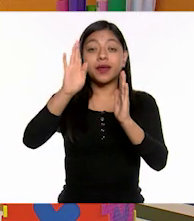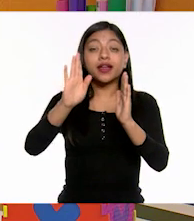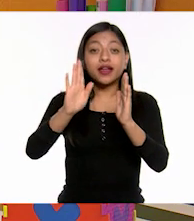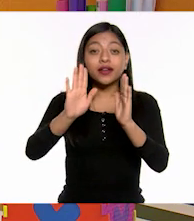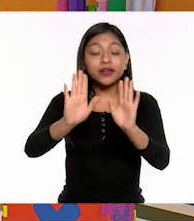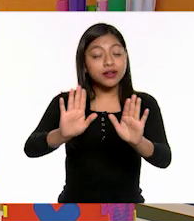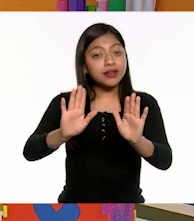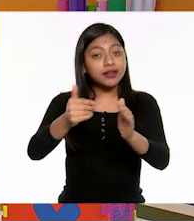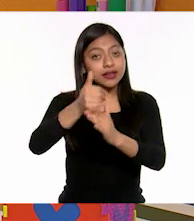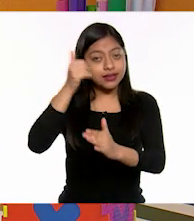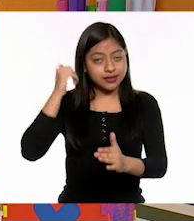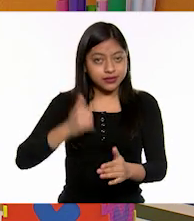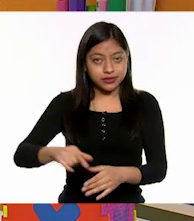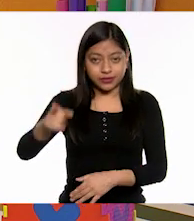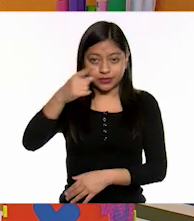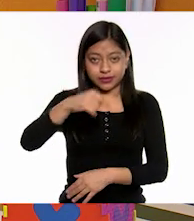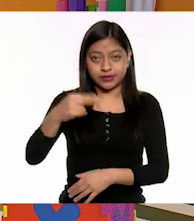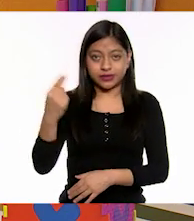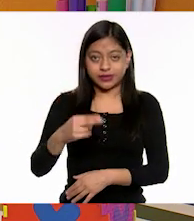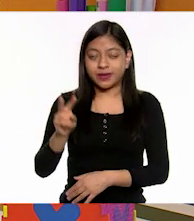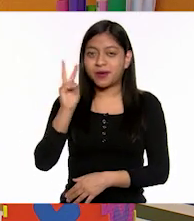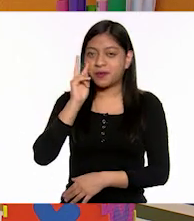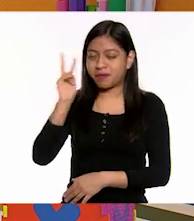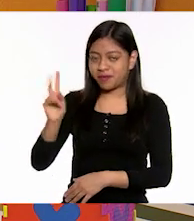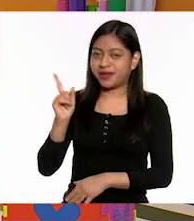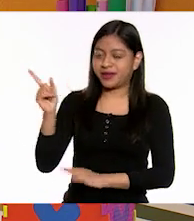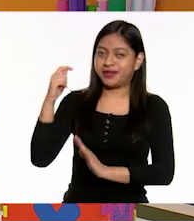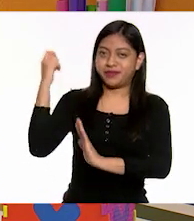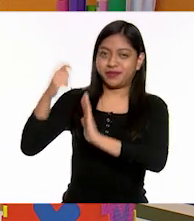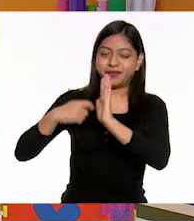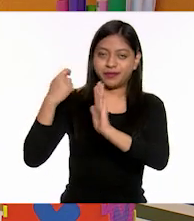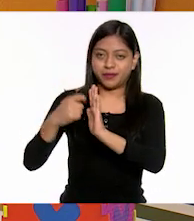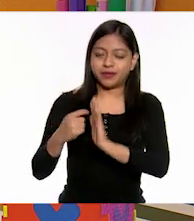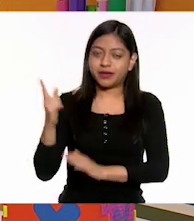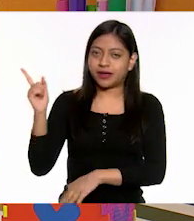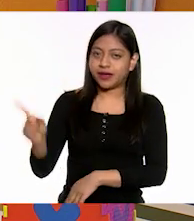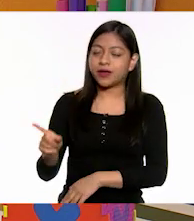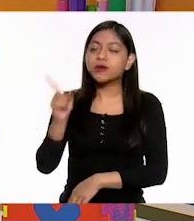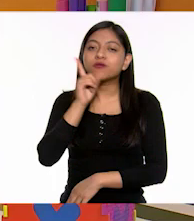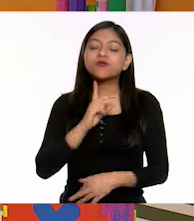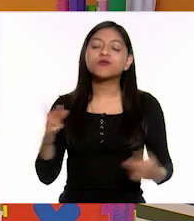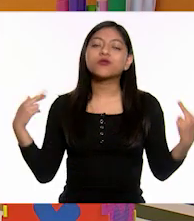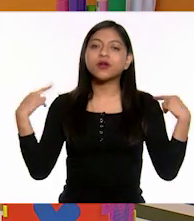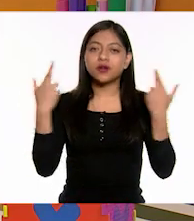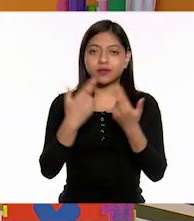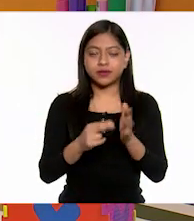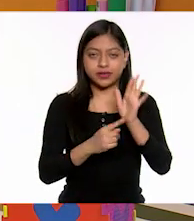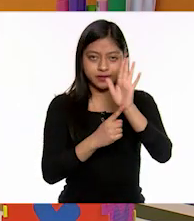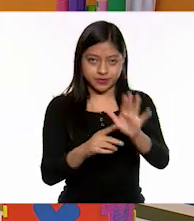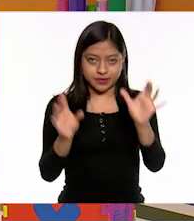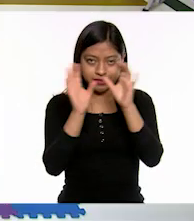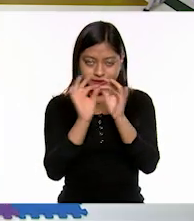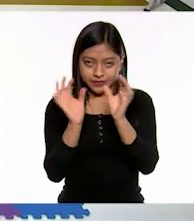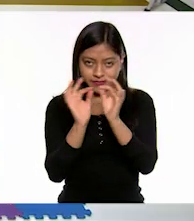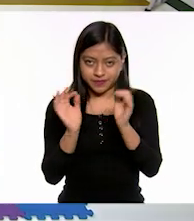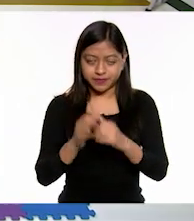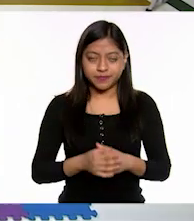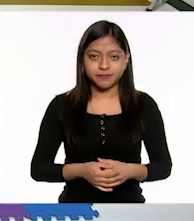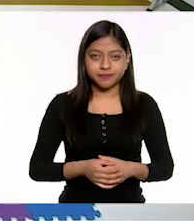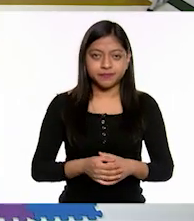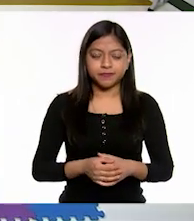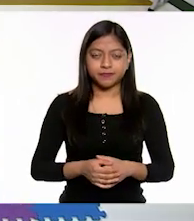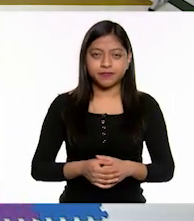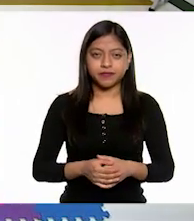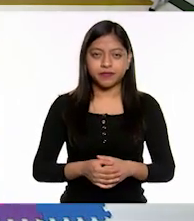antes necesito que veamos un vídeo donde una maestra nos explica cómo